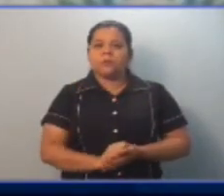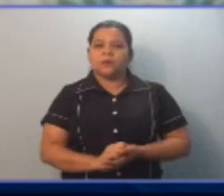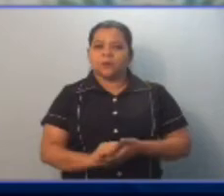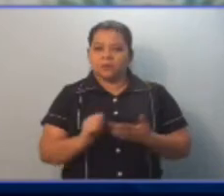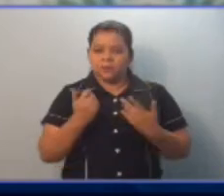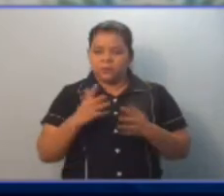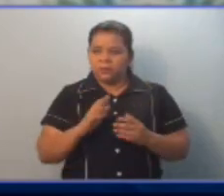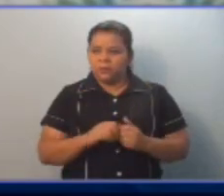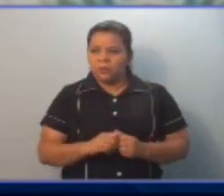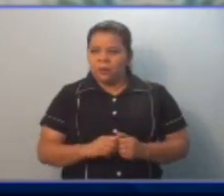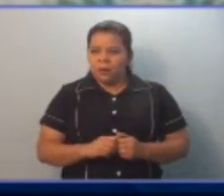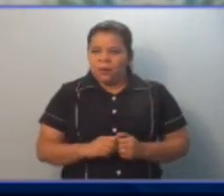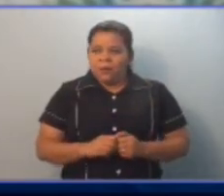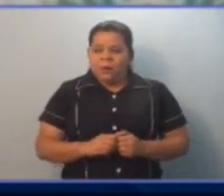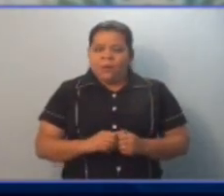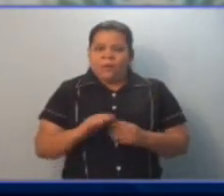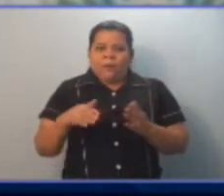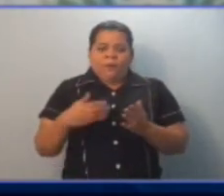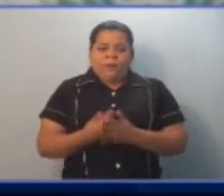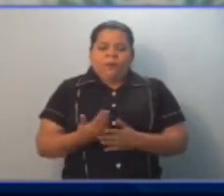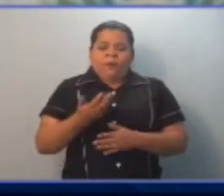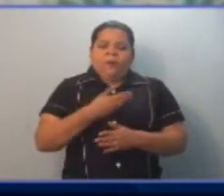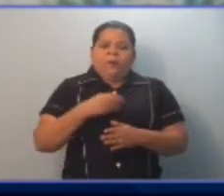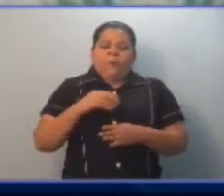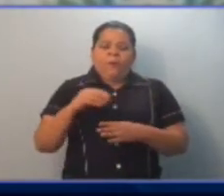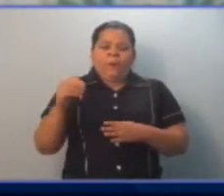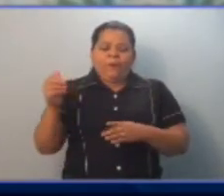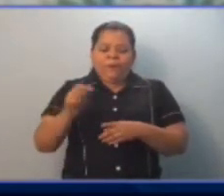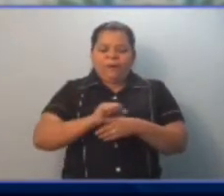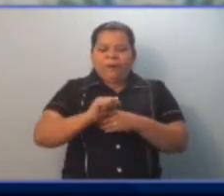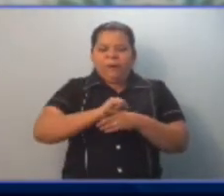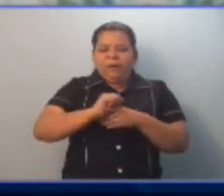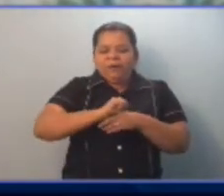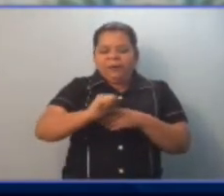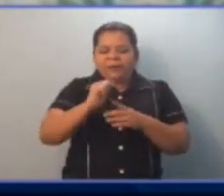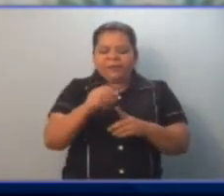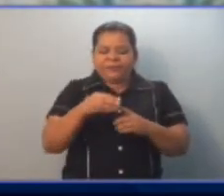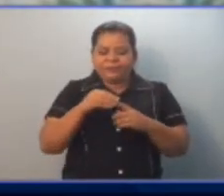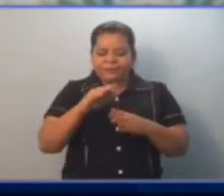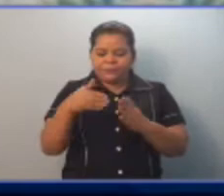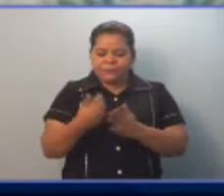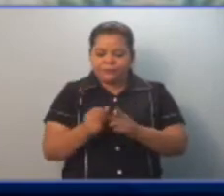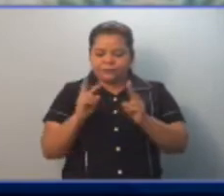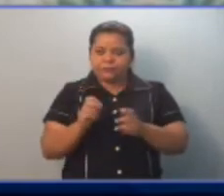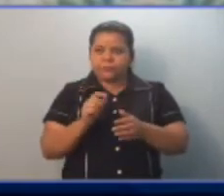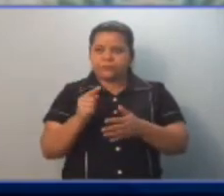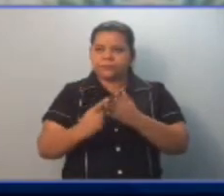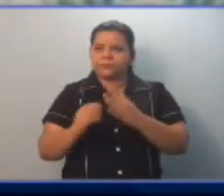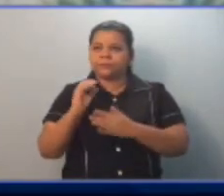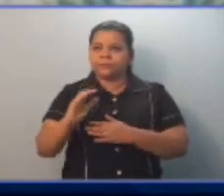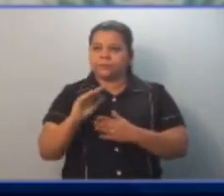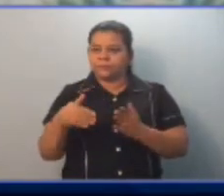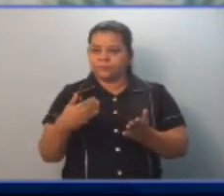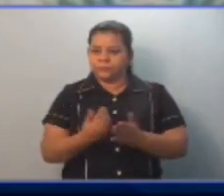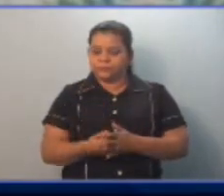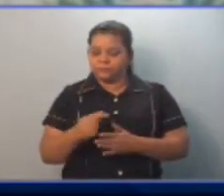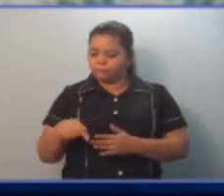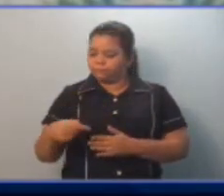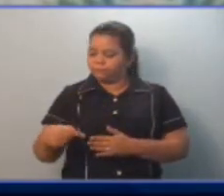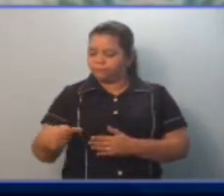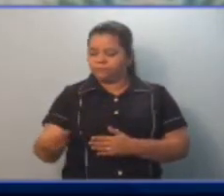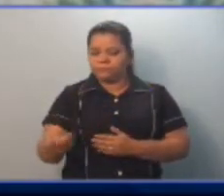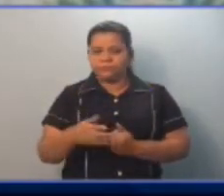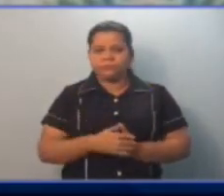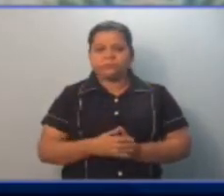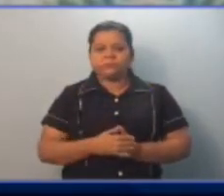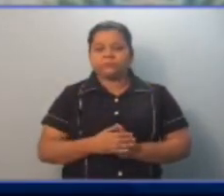a cursos especializados y avanzados en materia constitucional de forma permanente, y